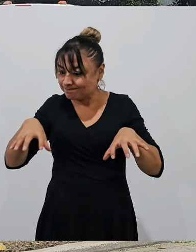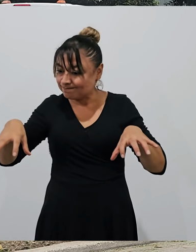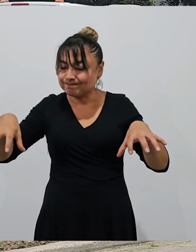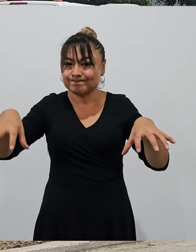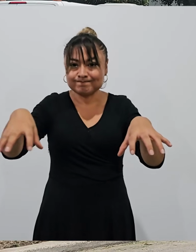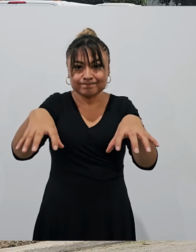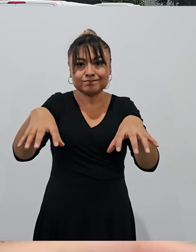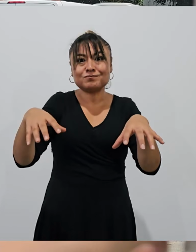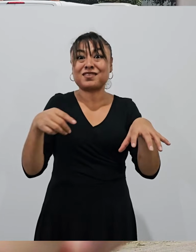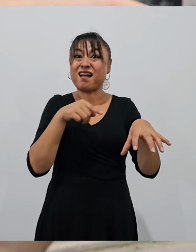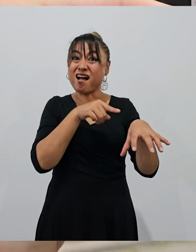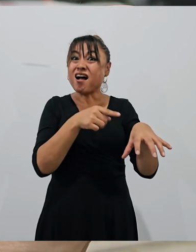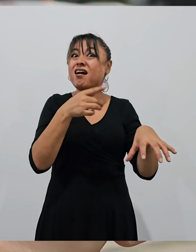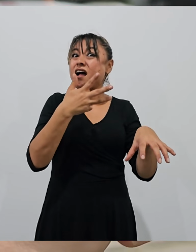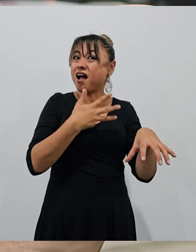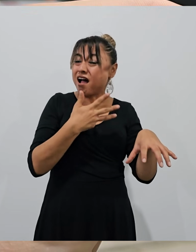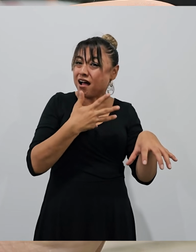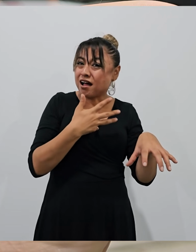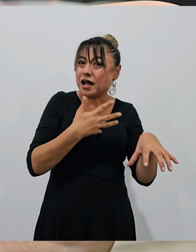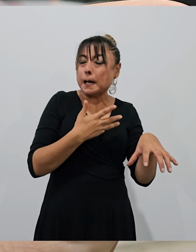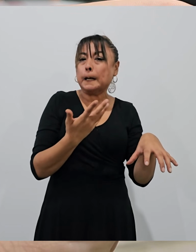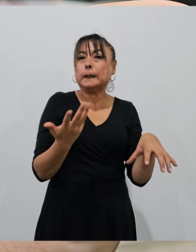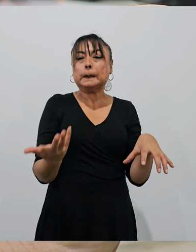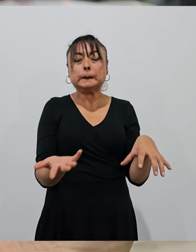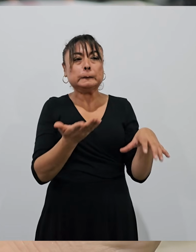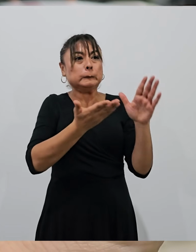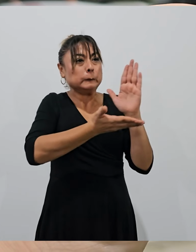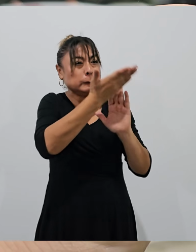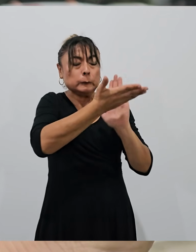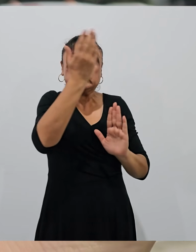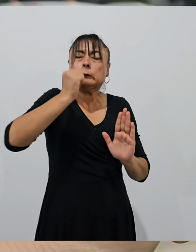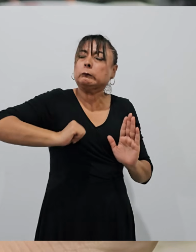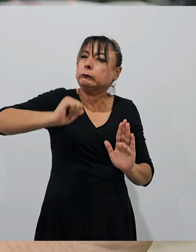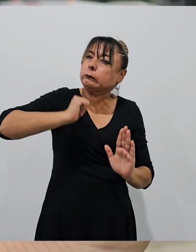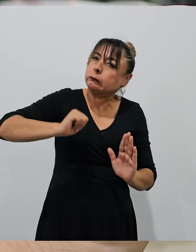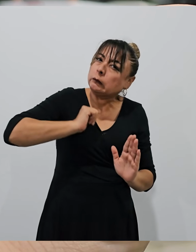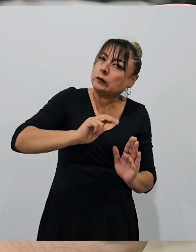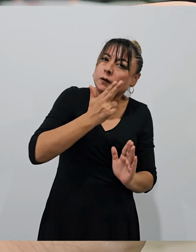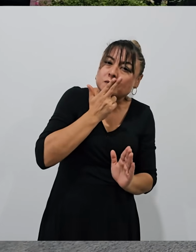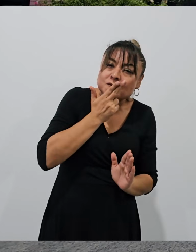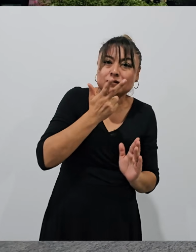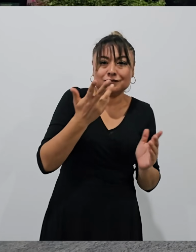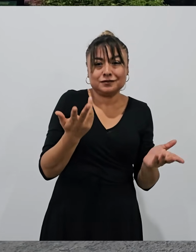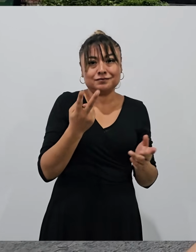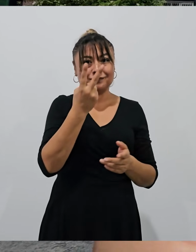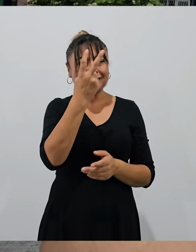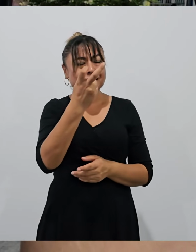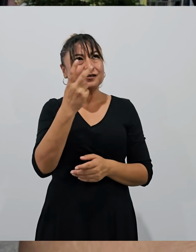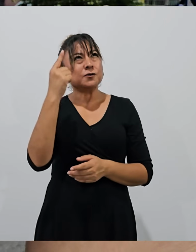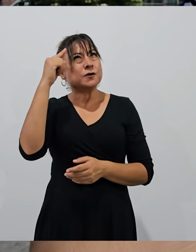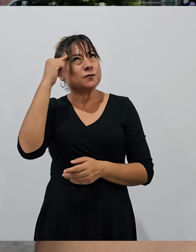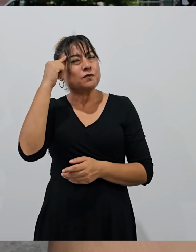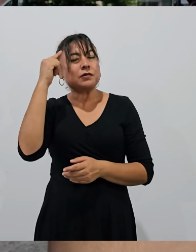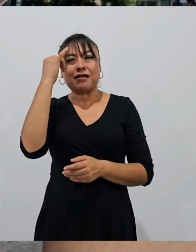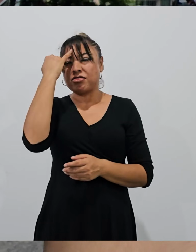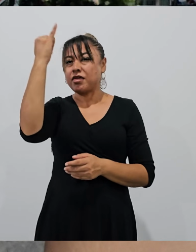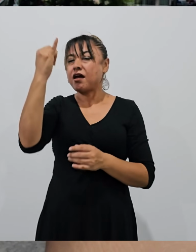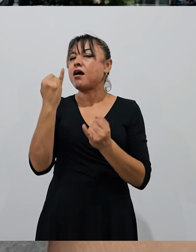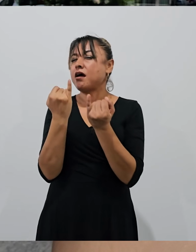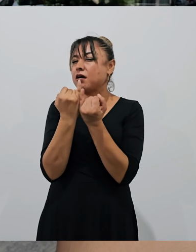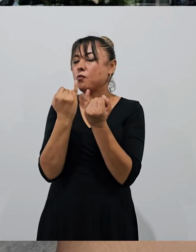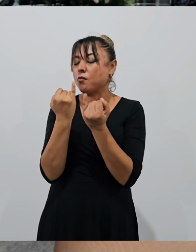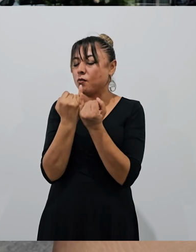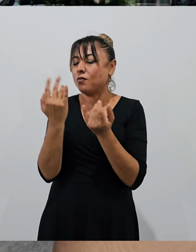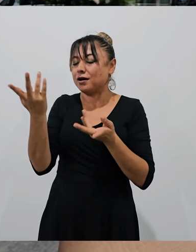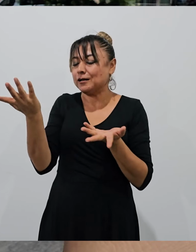se demolieron algunas joyas arquitectónicas, se determinó factible la construcción del transporte colectivo subterráneo, que es lo que hoy conocemos como la línea 1 del